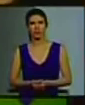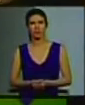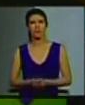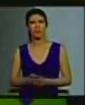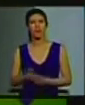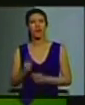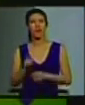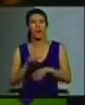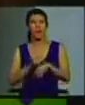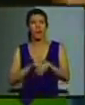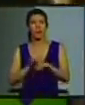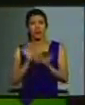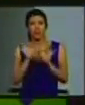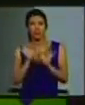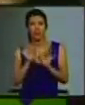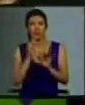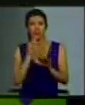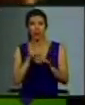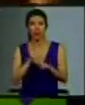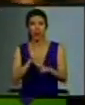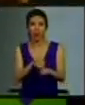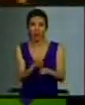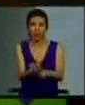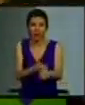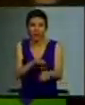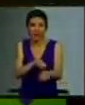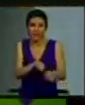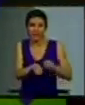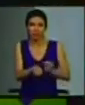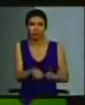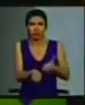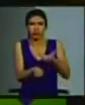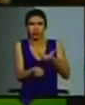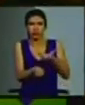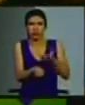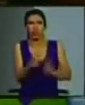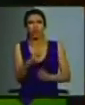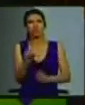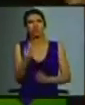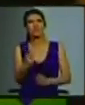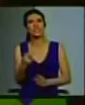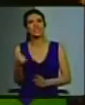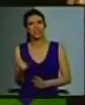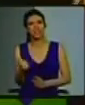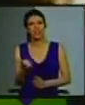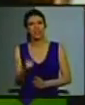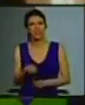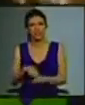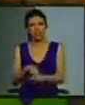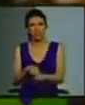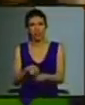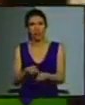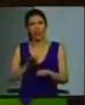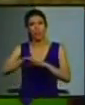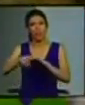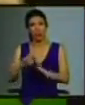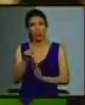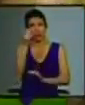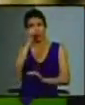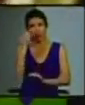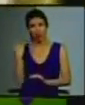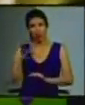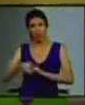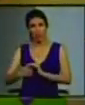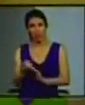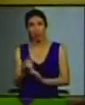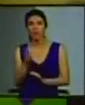Es el minuto exacto de la explosión de la parte trasera del bus 226 del Transantiago y que en la madrugada de este domingo